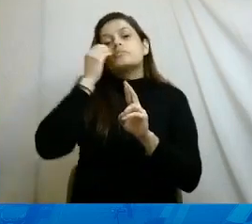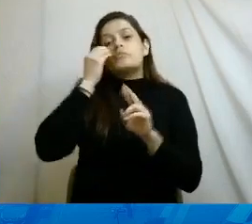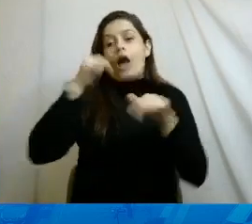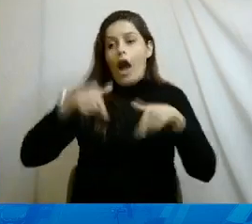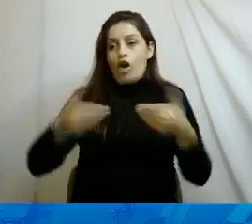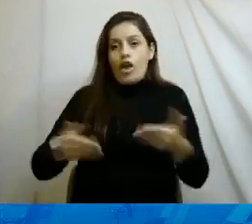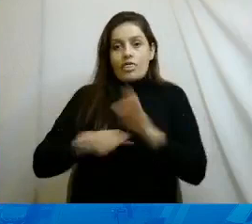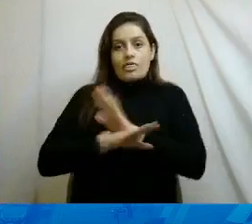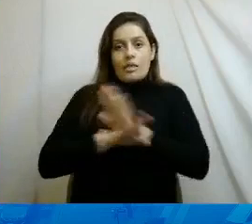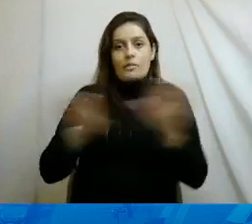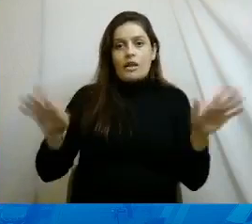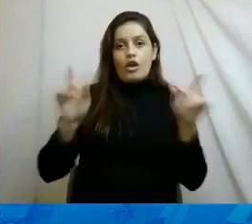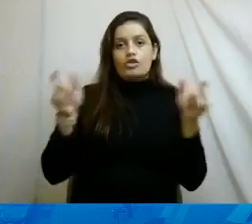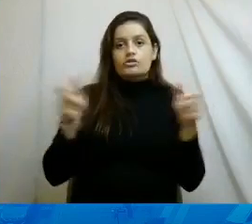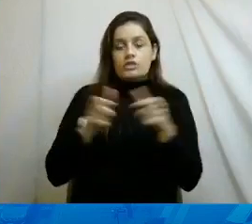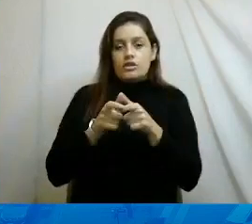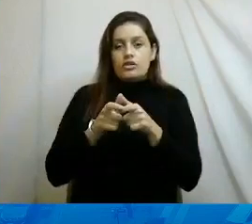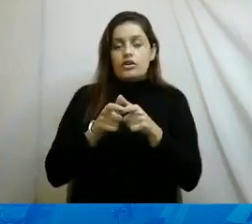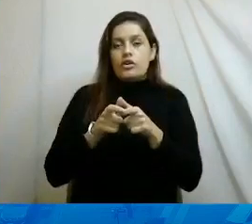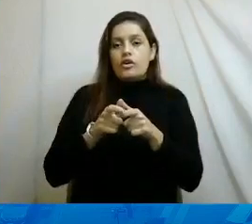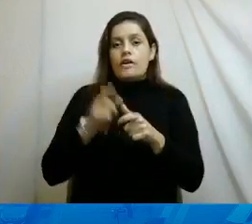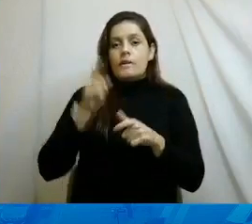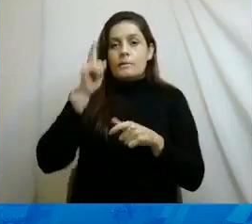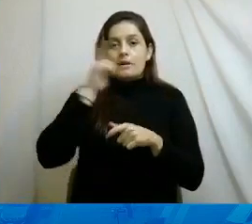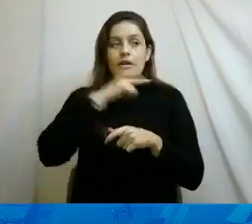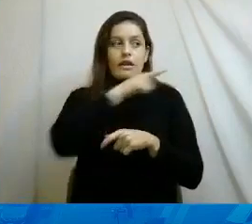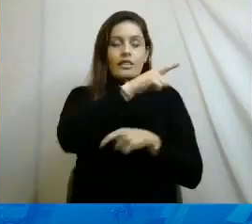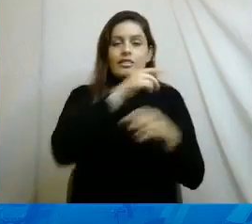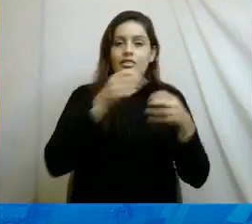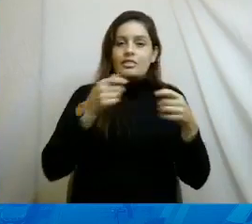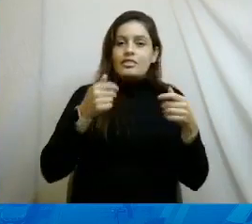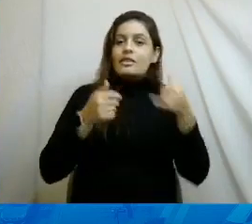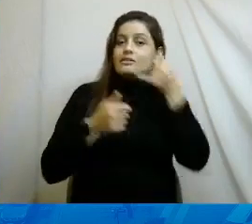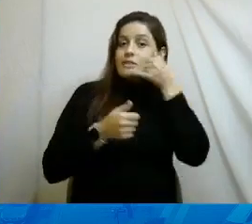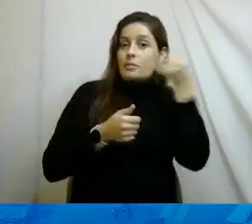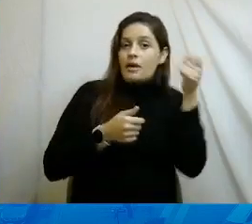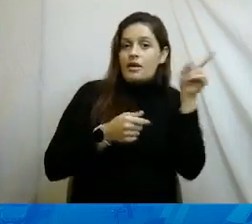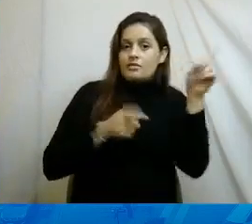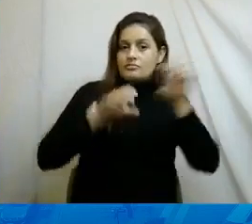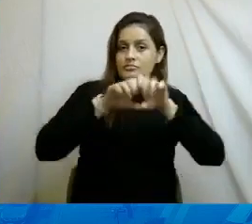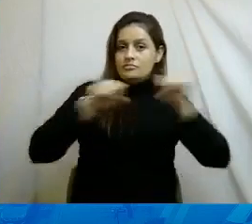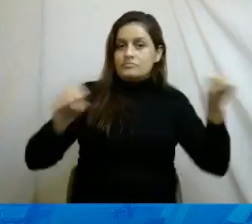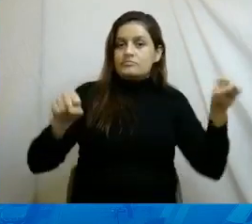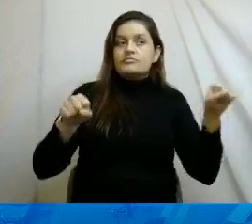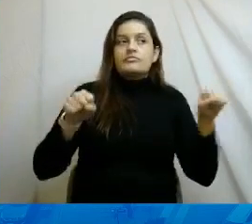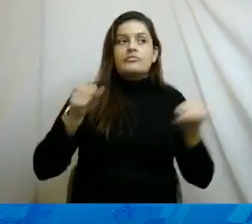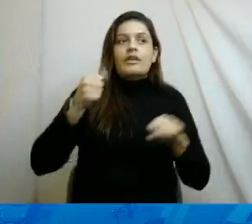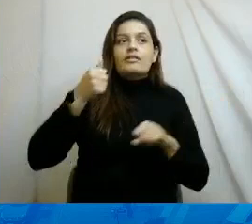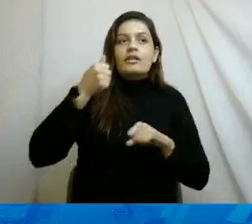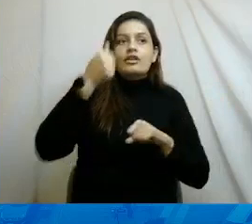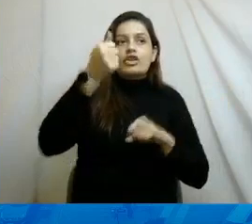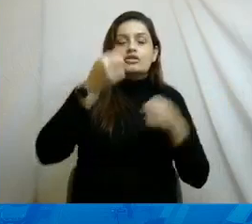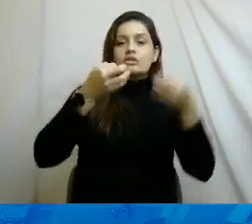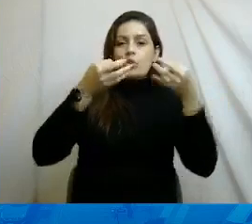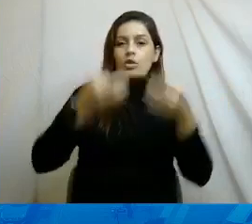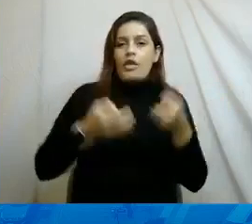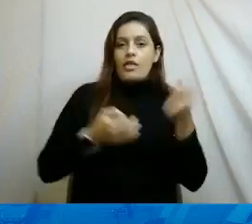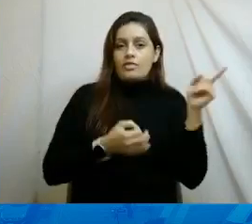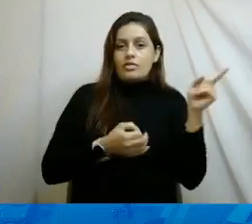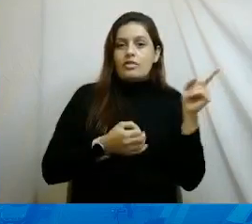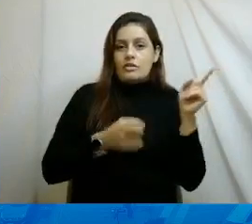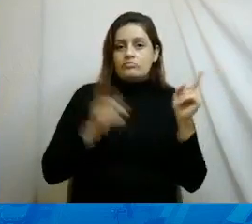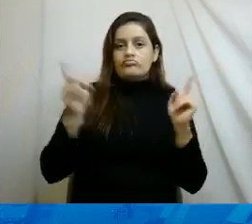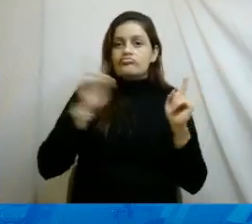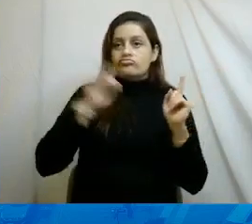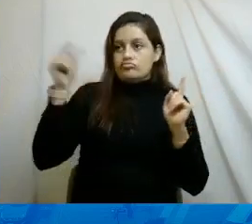consejo, quedar en contacto también con el director de seguridad e inspección, que está aquí presente, Osiris Corbalán, y también está el director